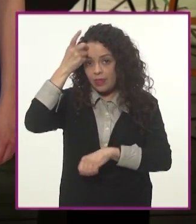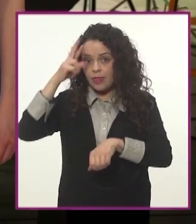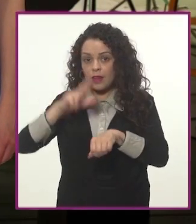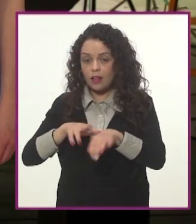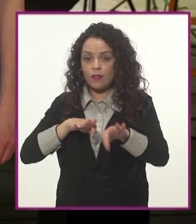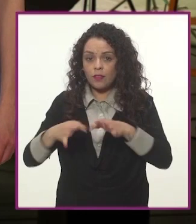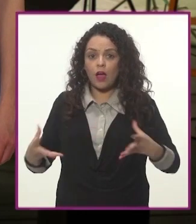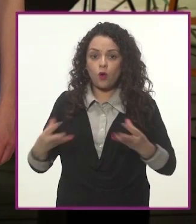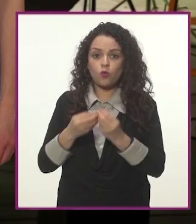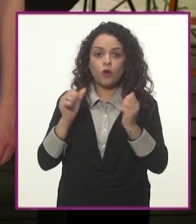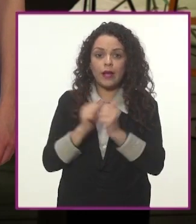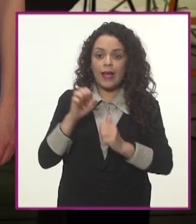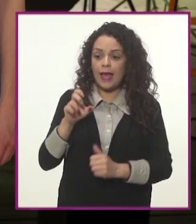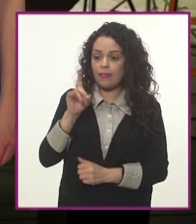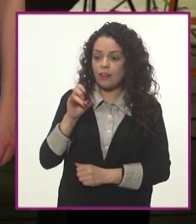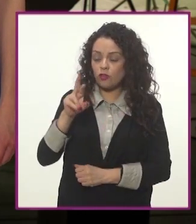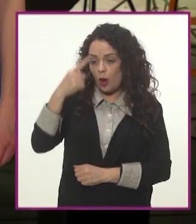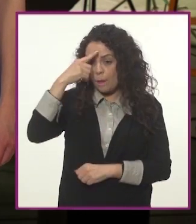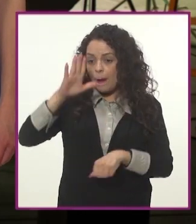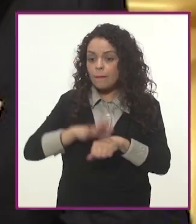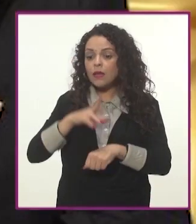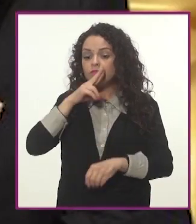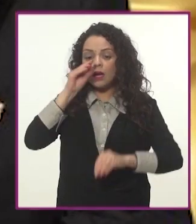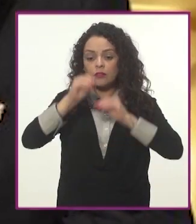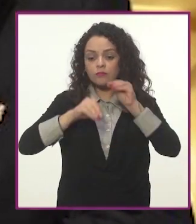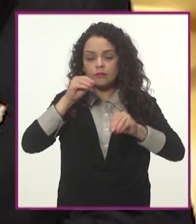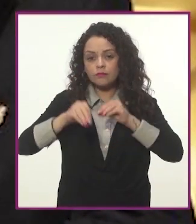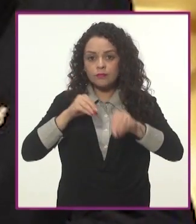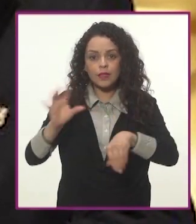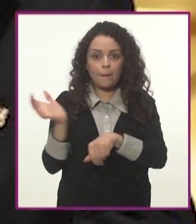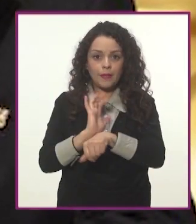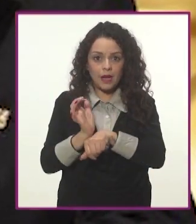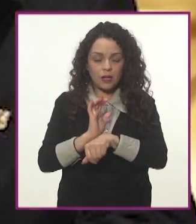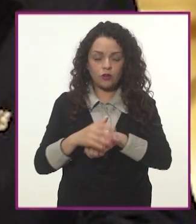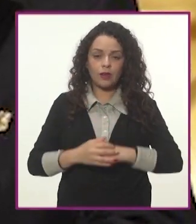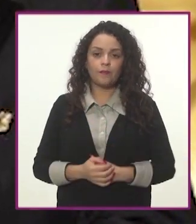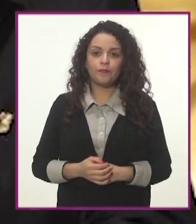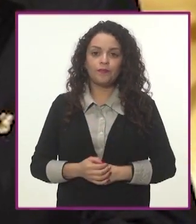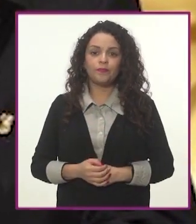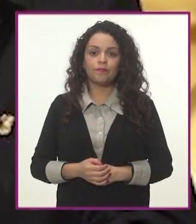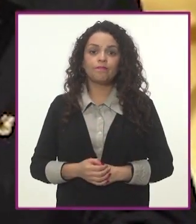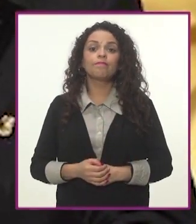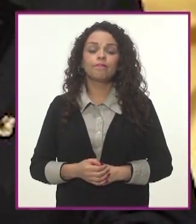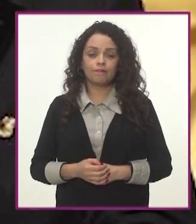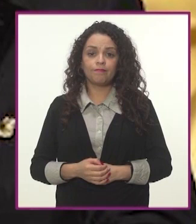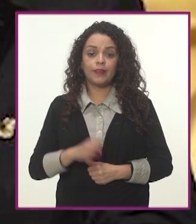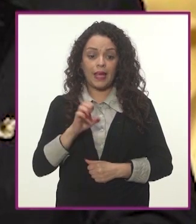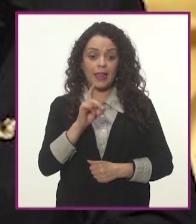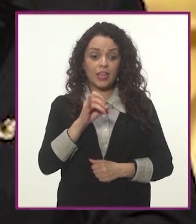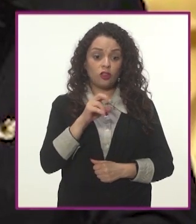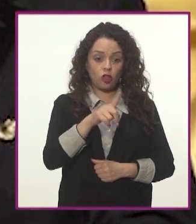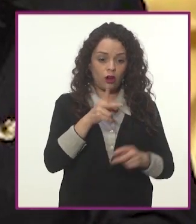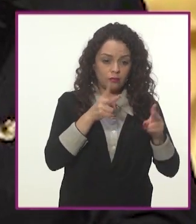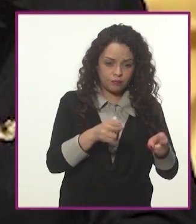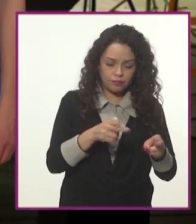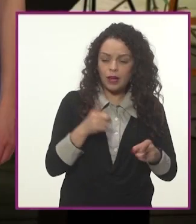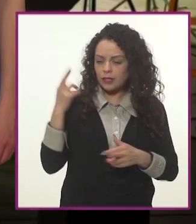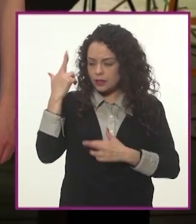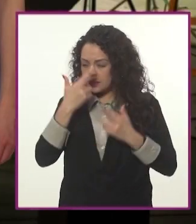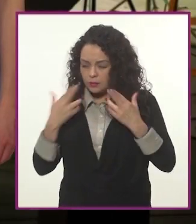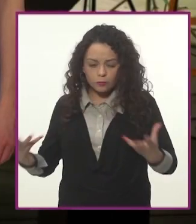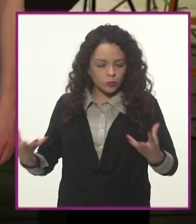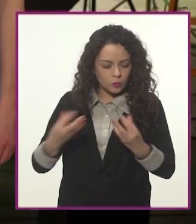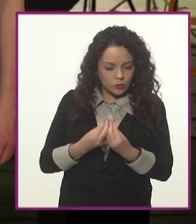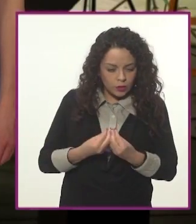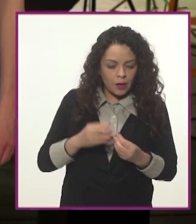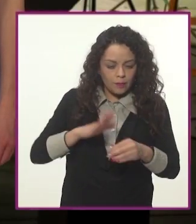y seguir perfeccionando el corte de la película. Toman como base el corte del editor y juntos lo revisan a detalle. Mientras